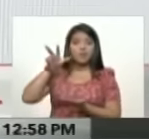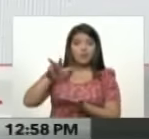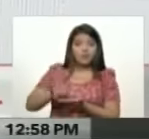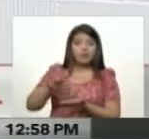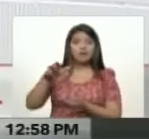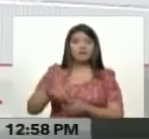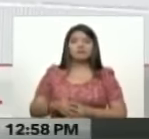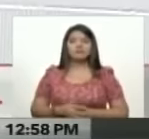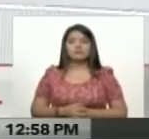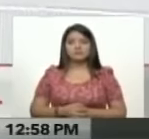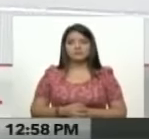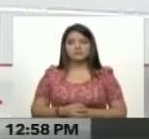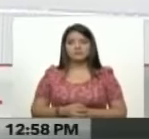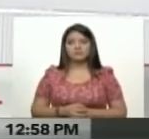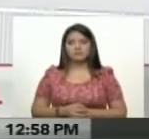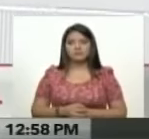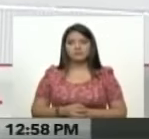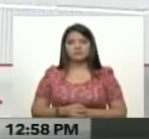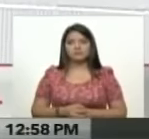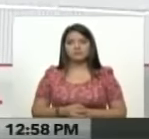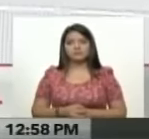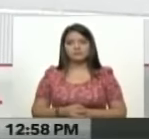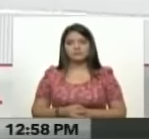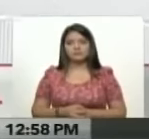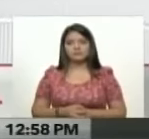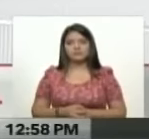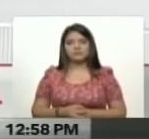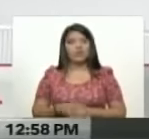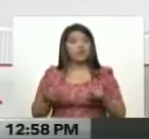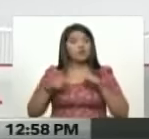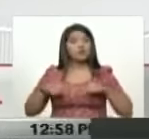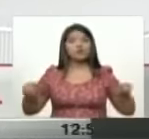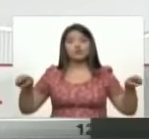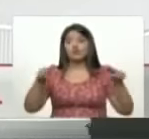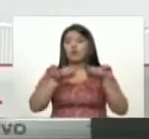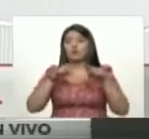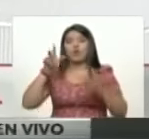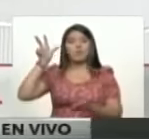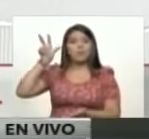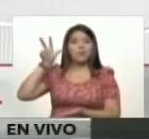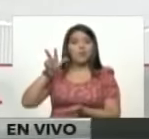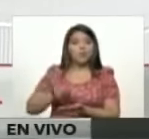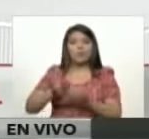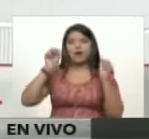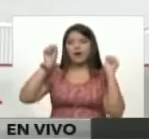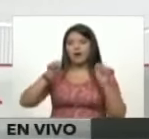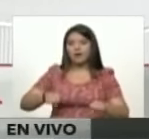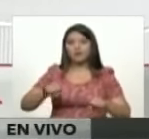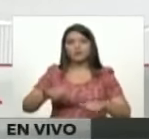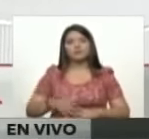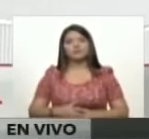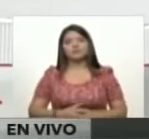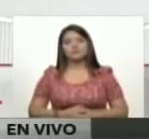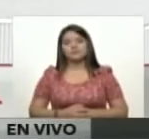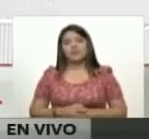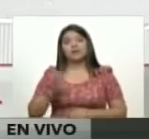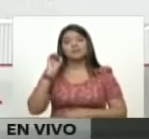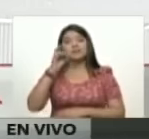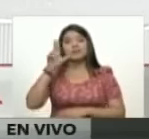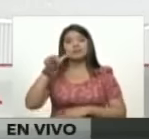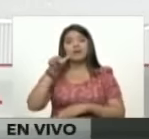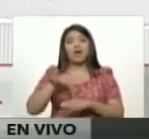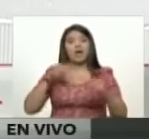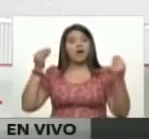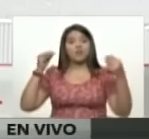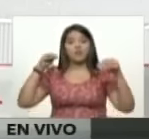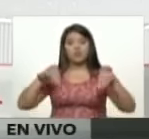por de una manera unánime en la Asamblea Nacional, con un